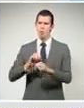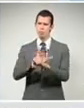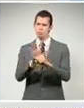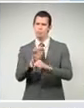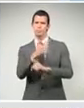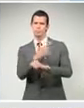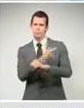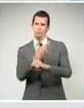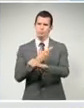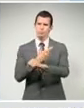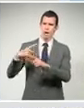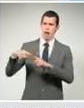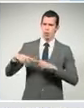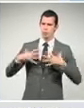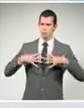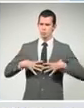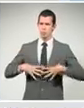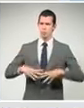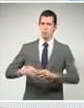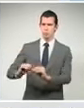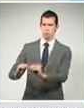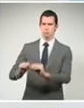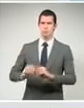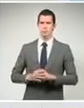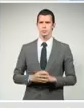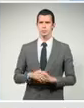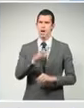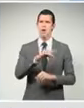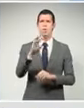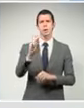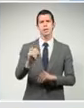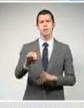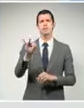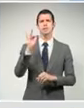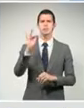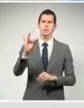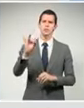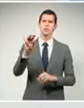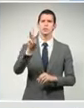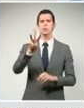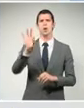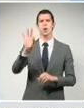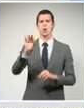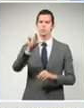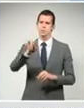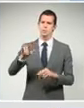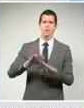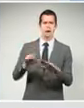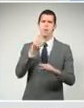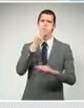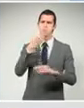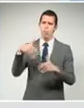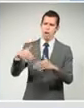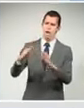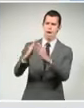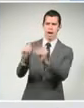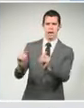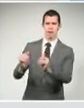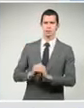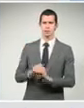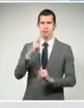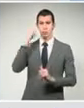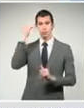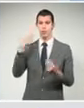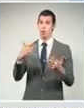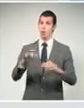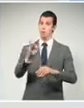dieron 738 altas, un número que tal vez pudiera parecer alto, pero que en comparación